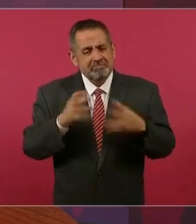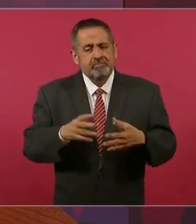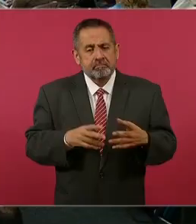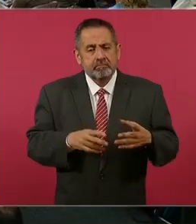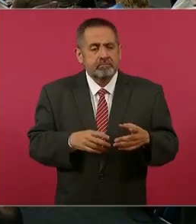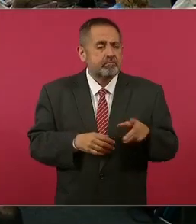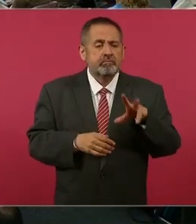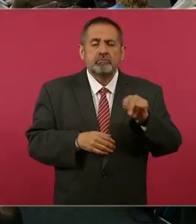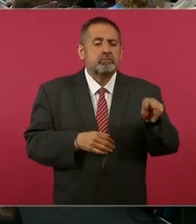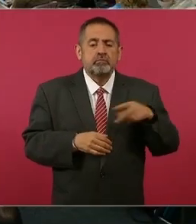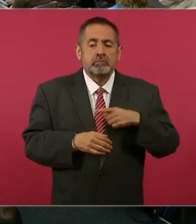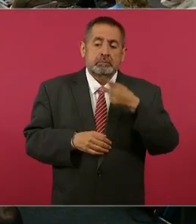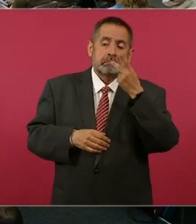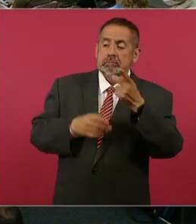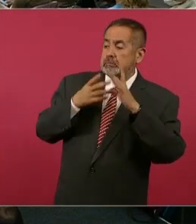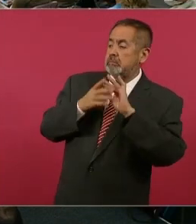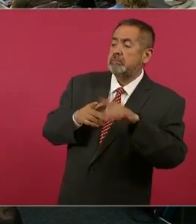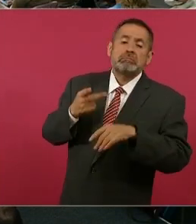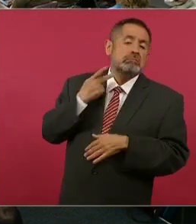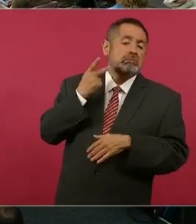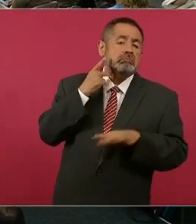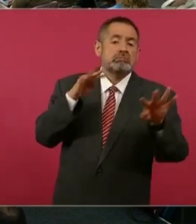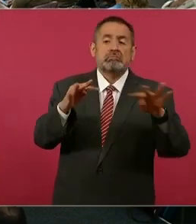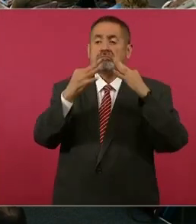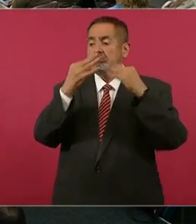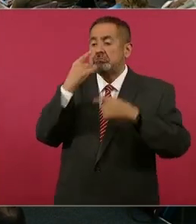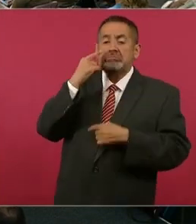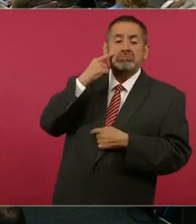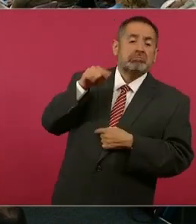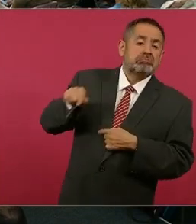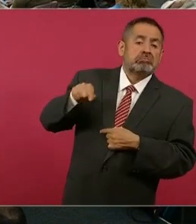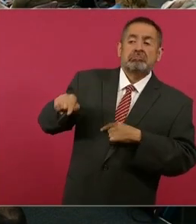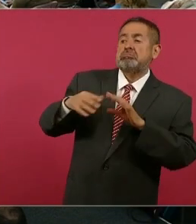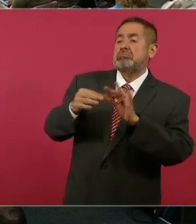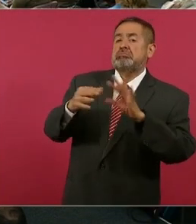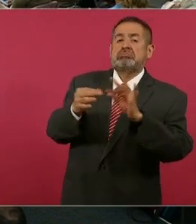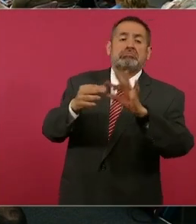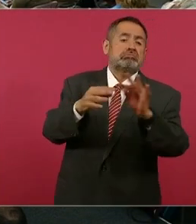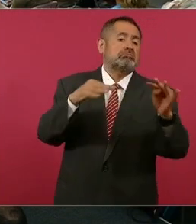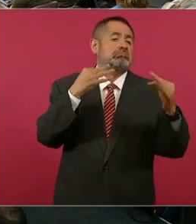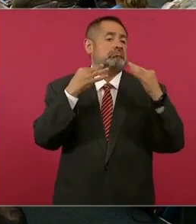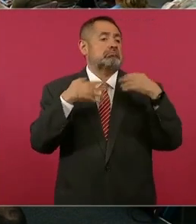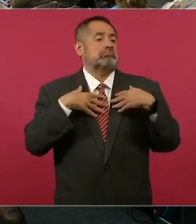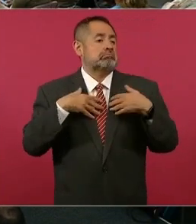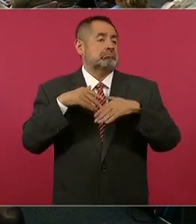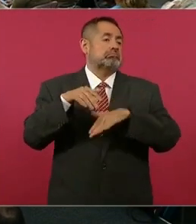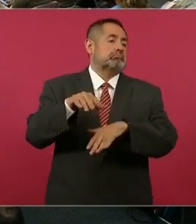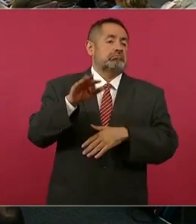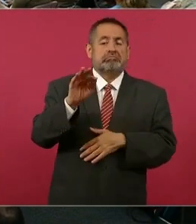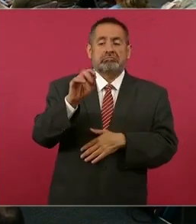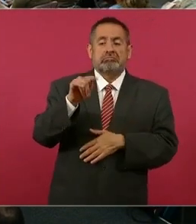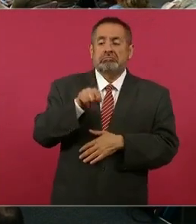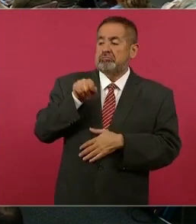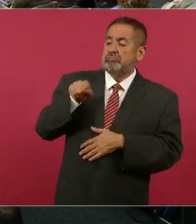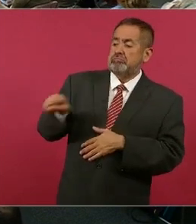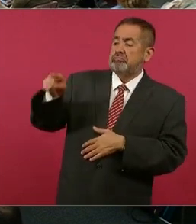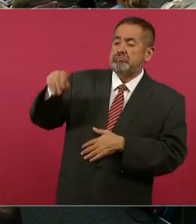con propósitos politiqueros y que no se culpe a México,